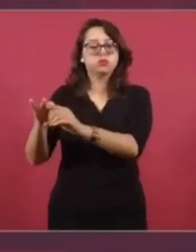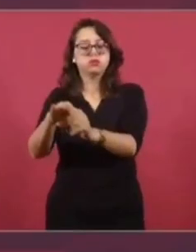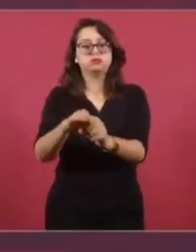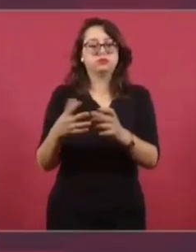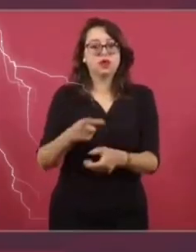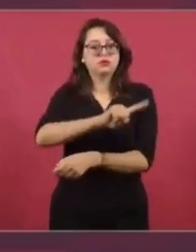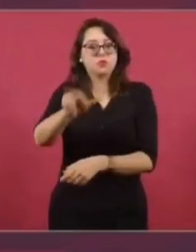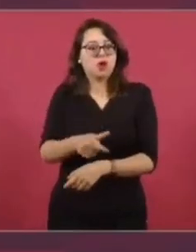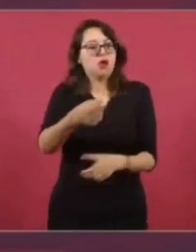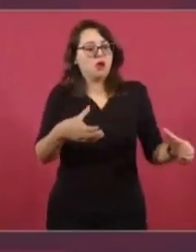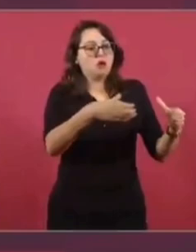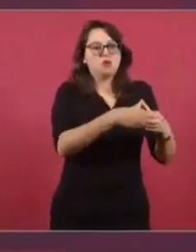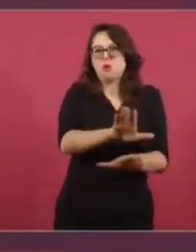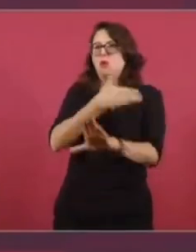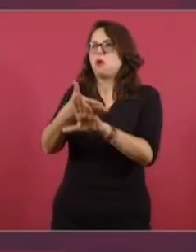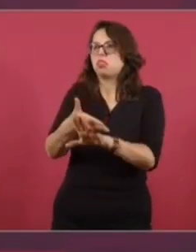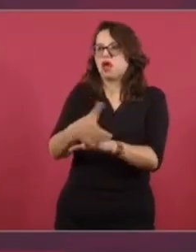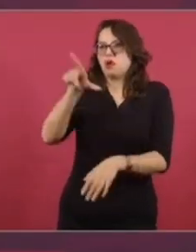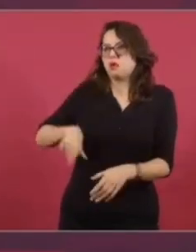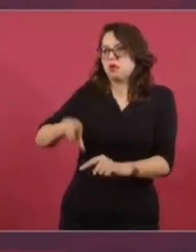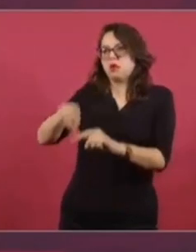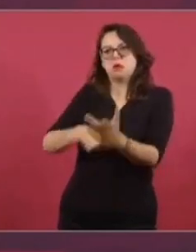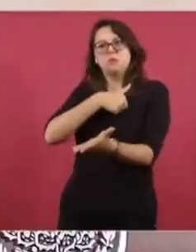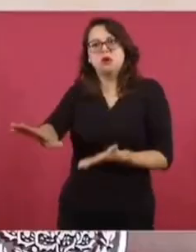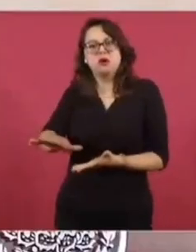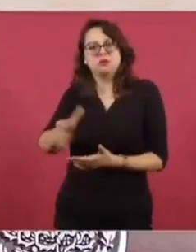que es importante, no permitir